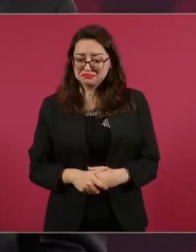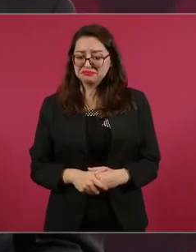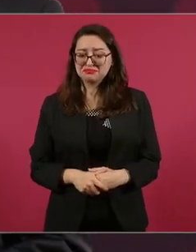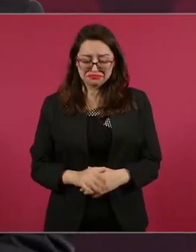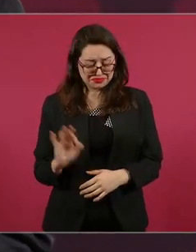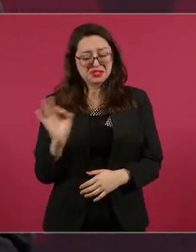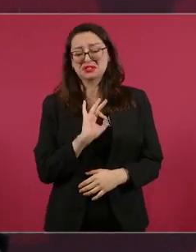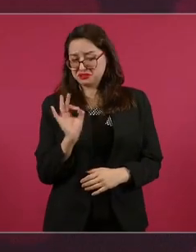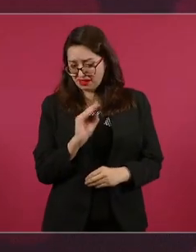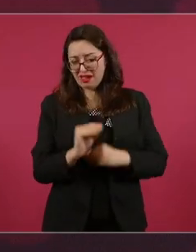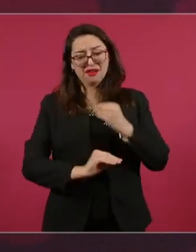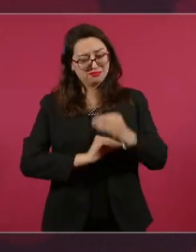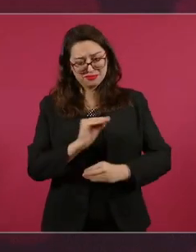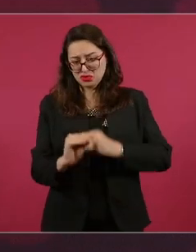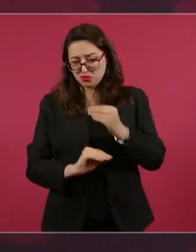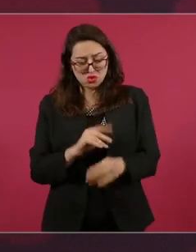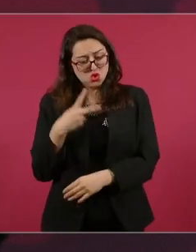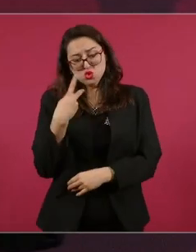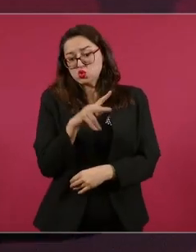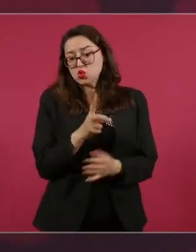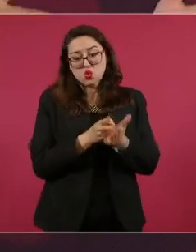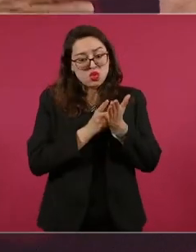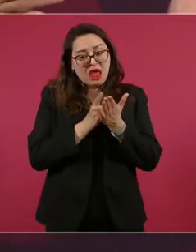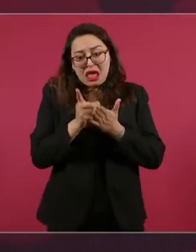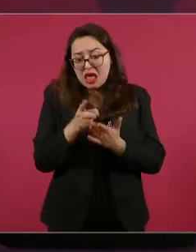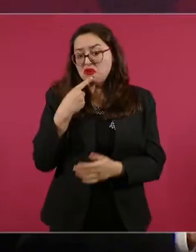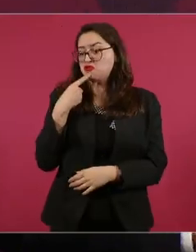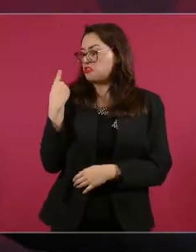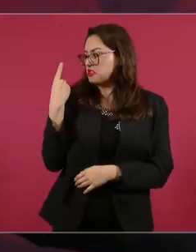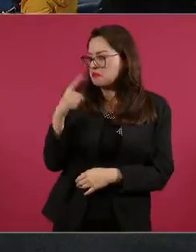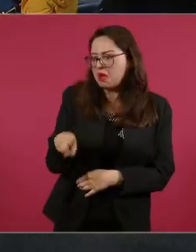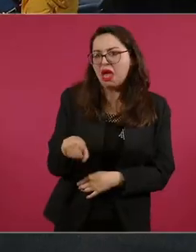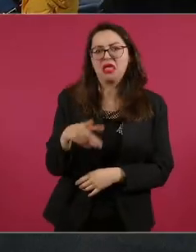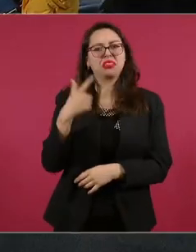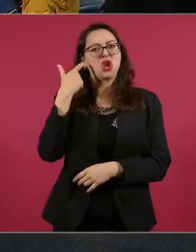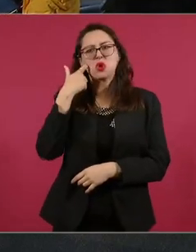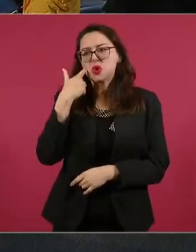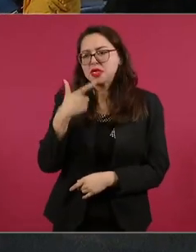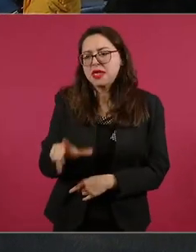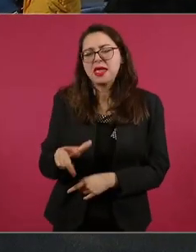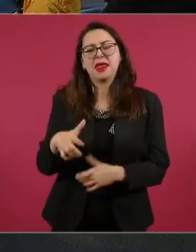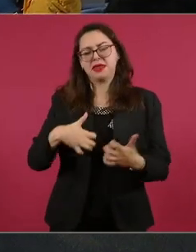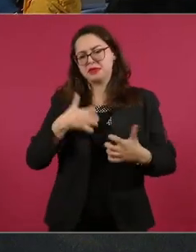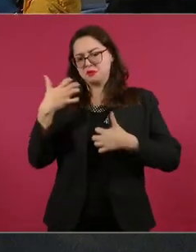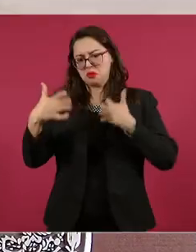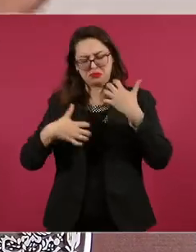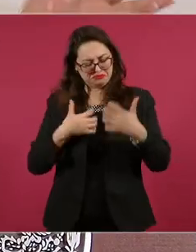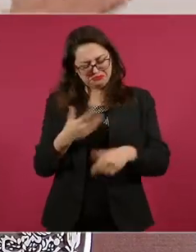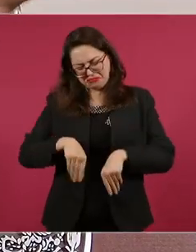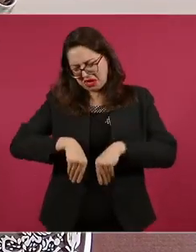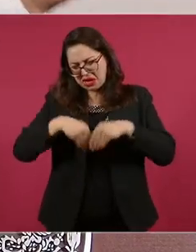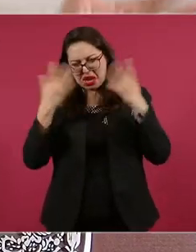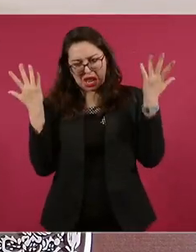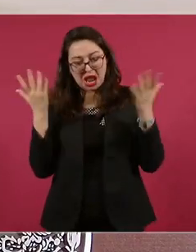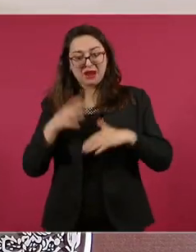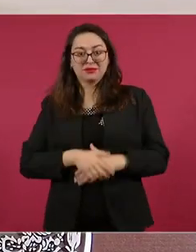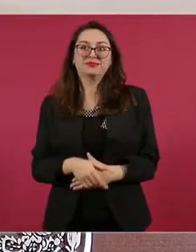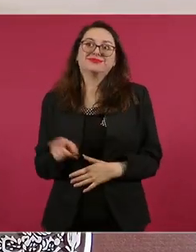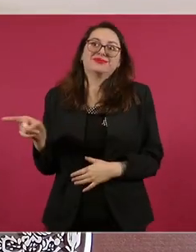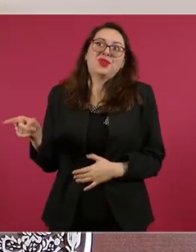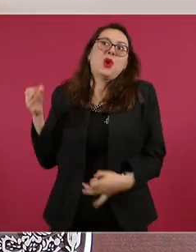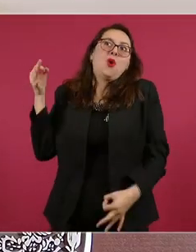derecho, sí, a inconformarse. Y estamos hablando de los jueces,